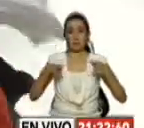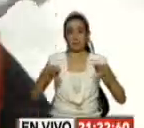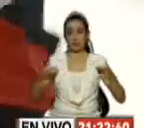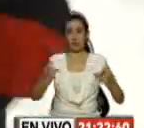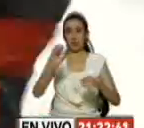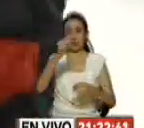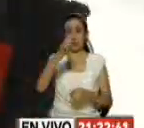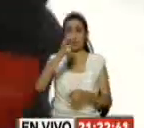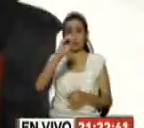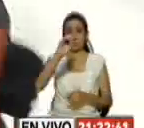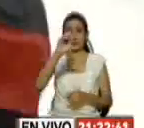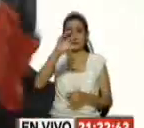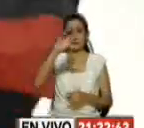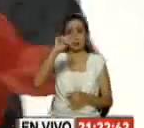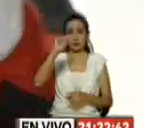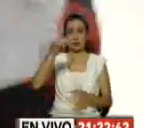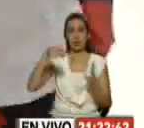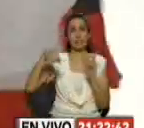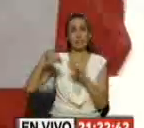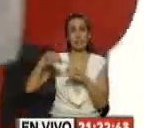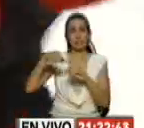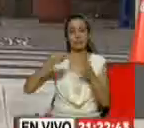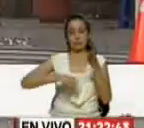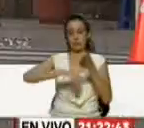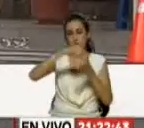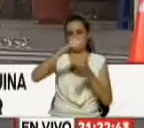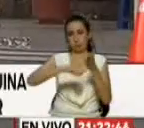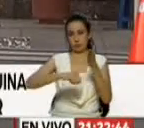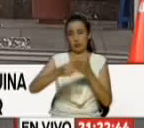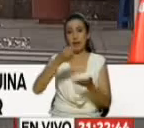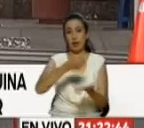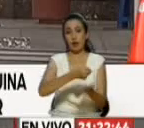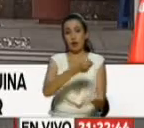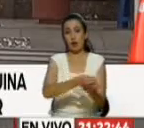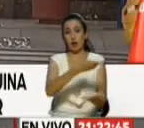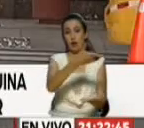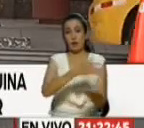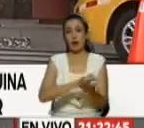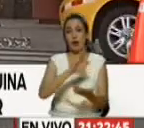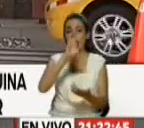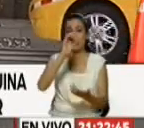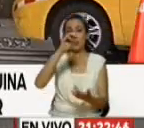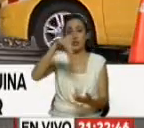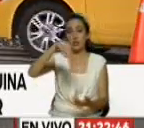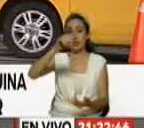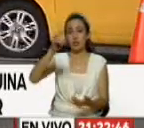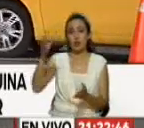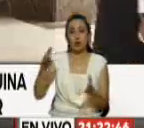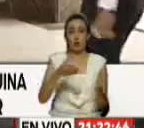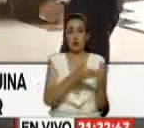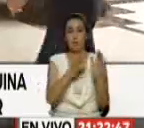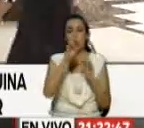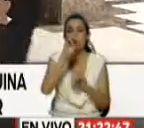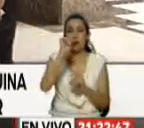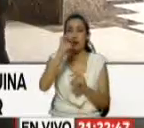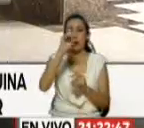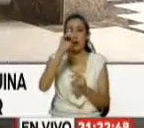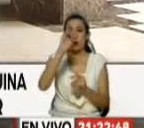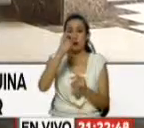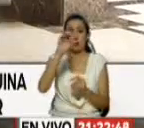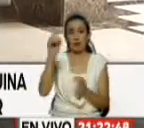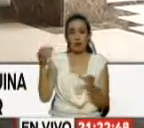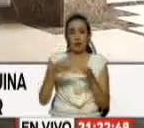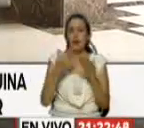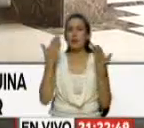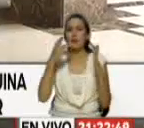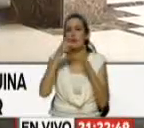Solca Núcleo Quito suscribió un convenio para la compra del equipo Tomoterapia Radiasat 9 System, que